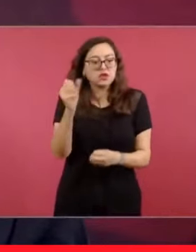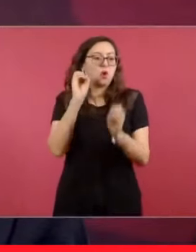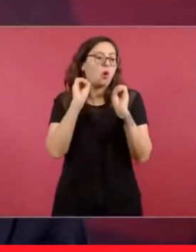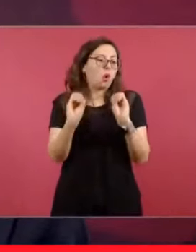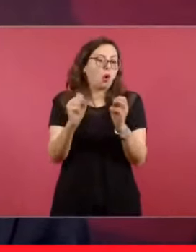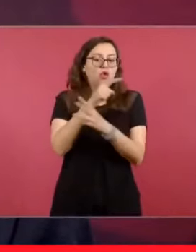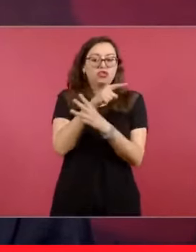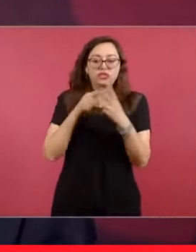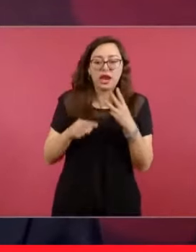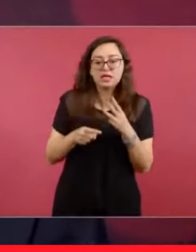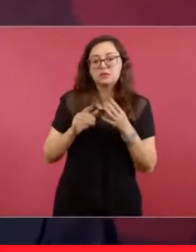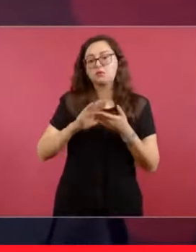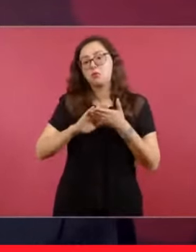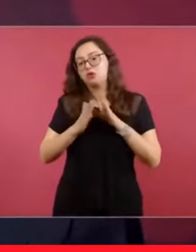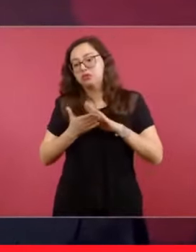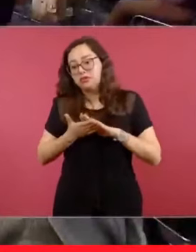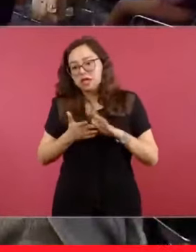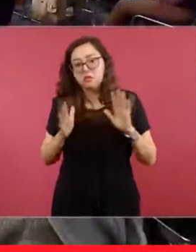lo